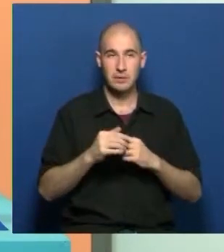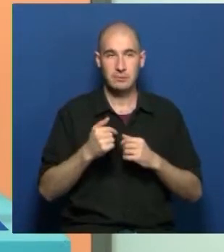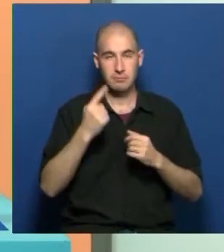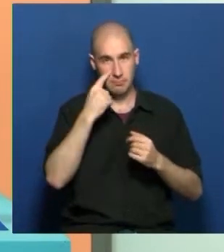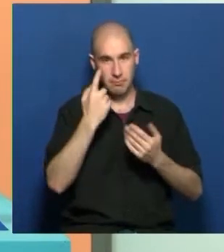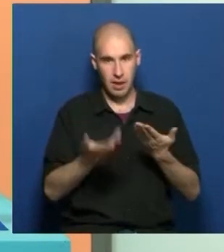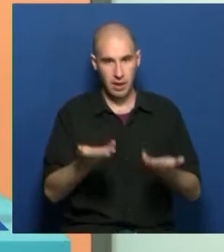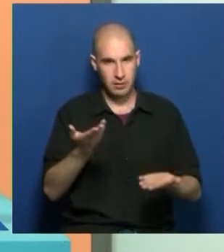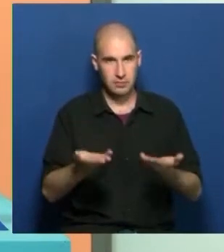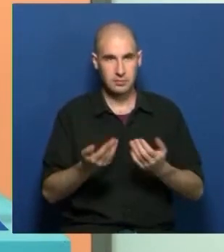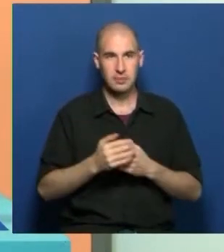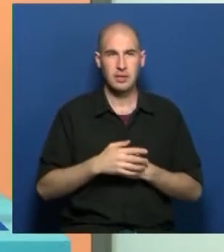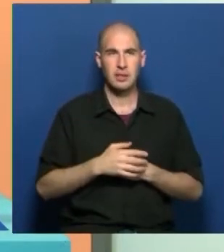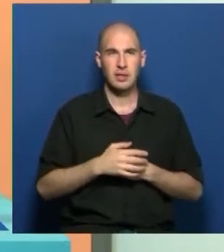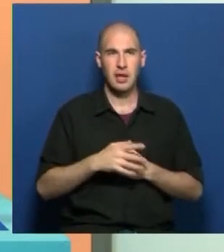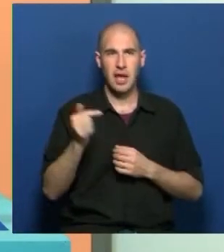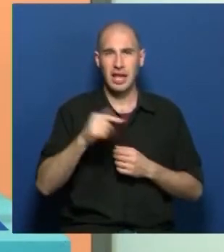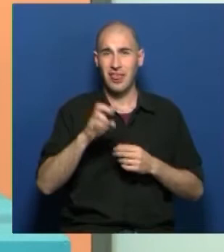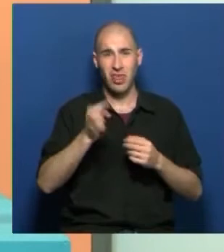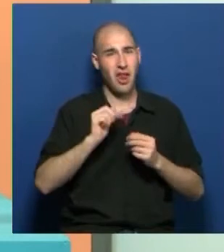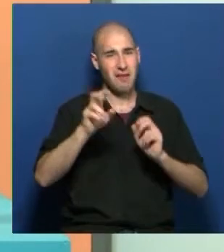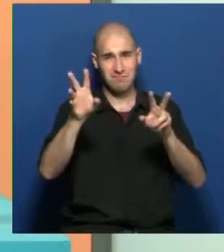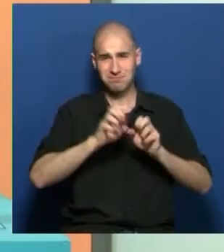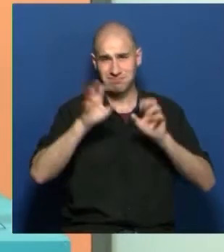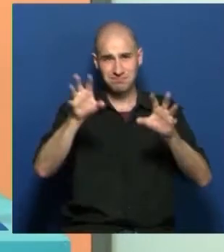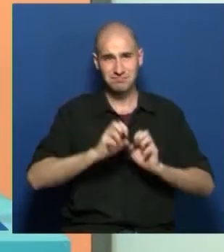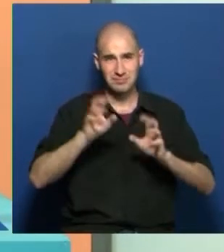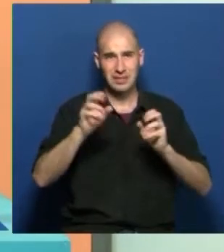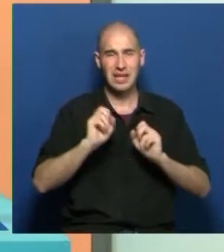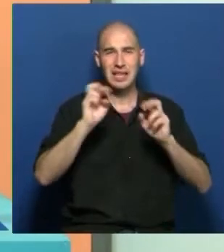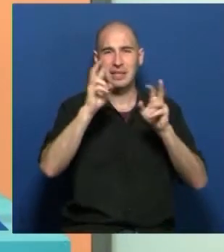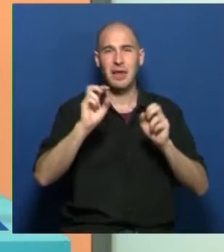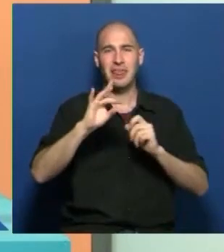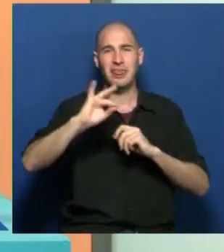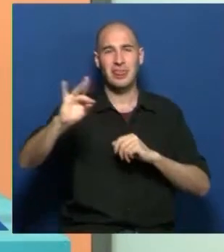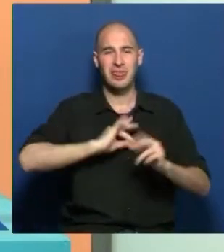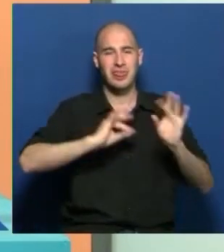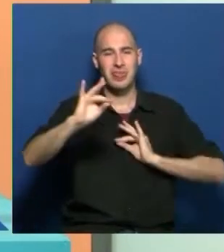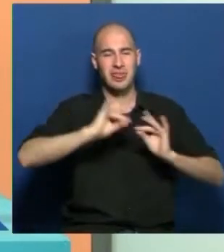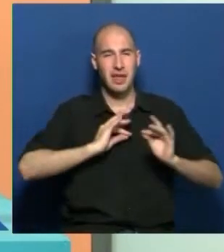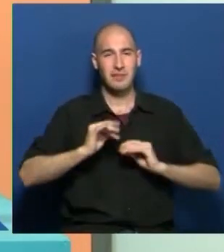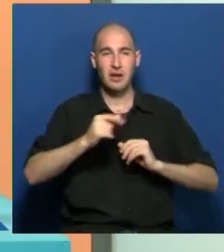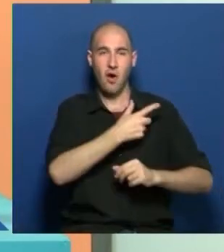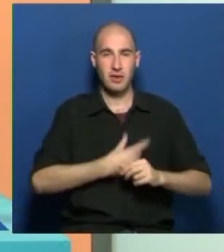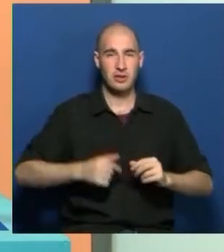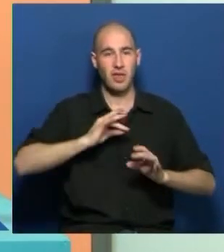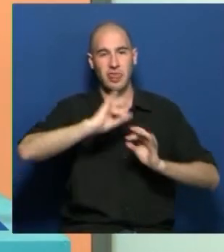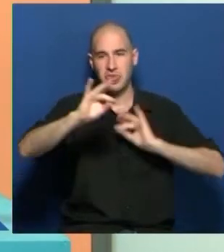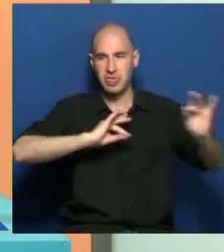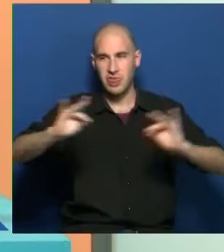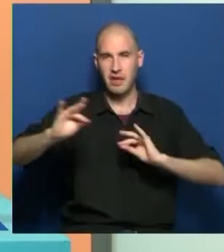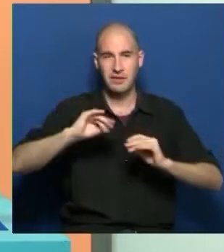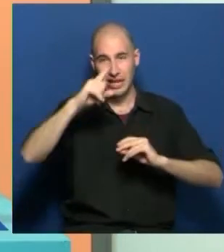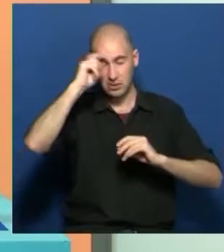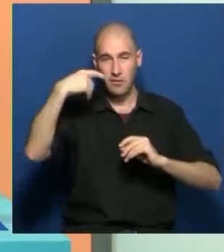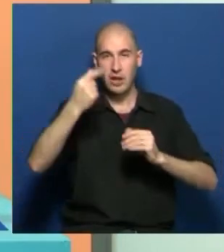ver que todavía van a entrar una barbaridad de dólares en base a deuda de los gobiernos que están colocando deuda en el